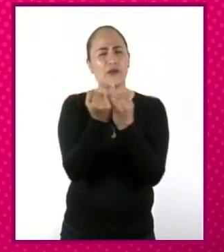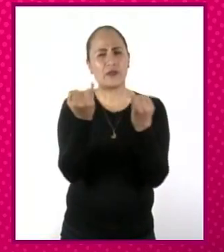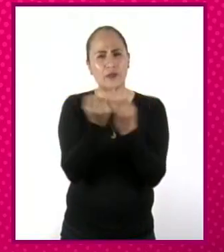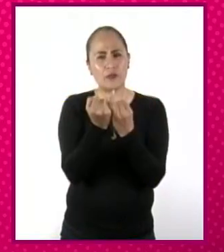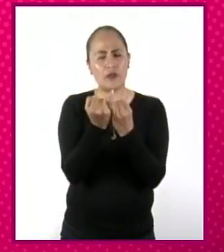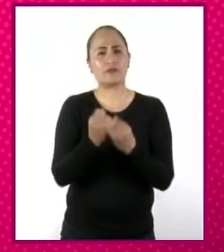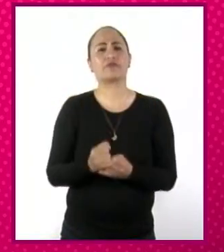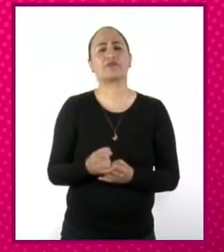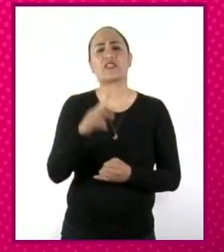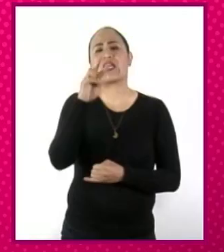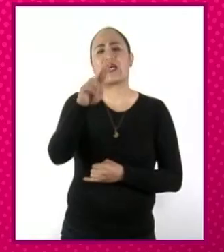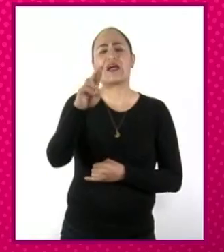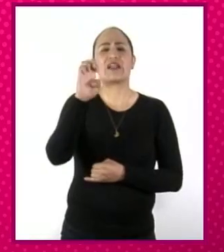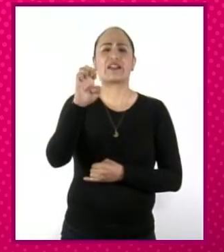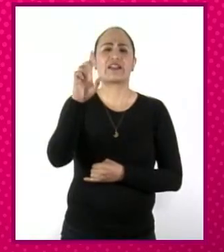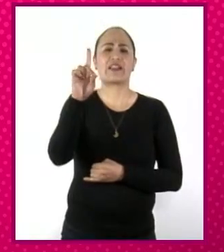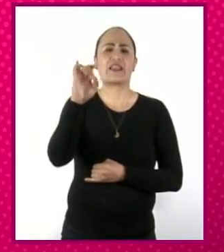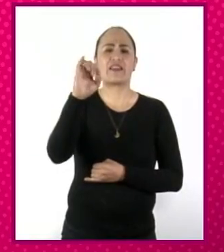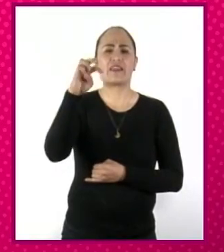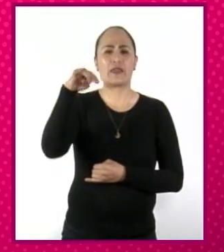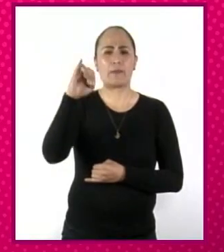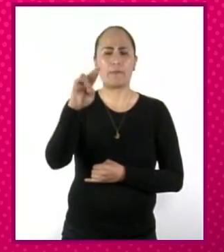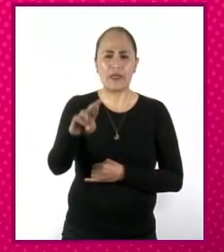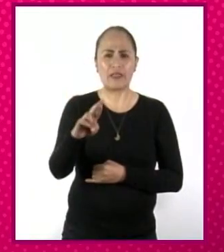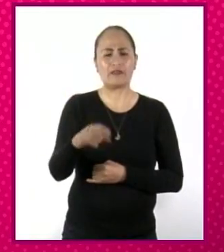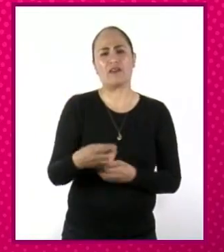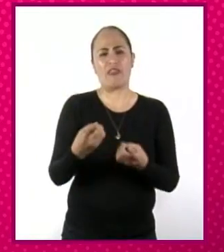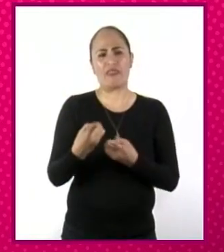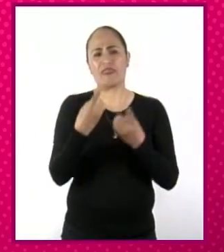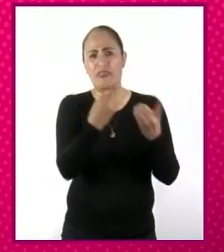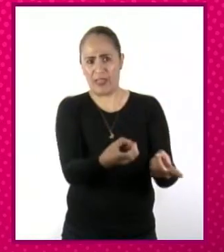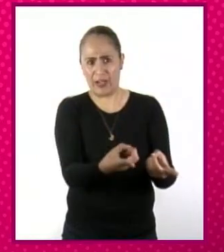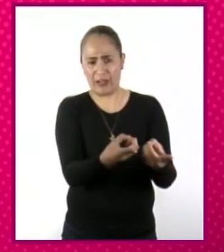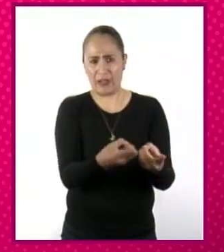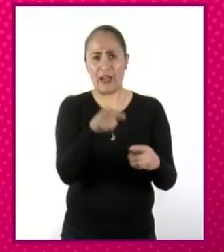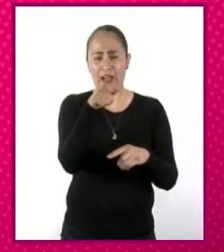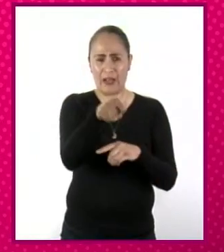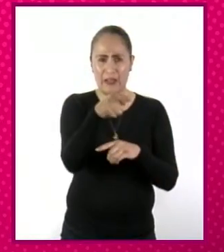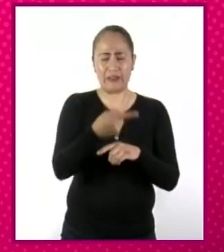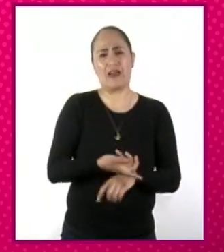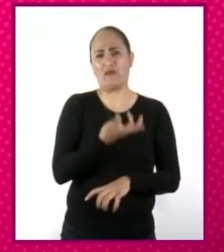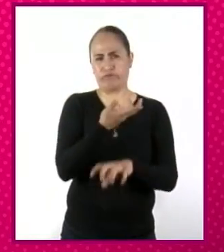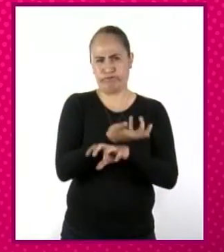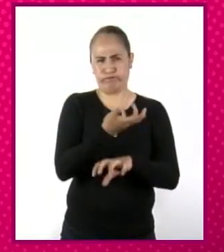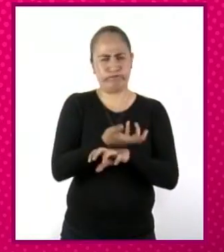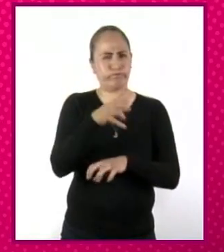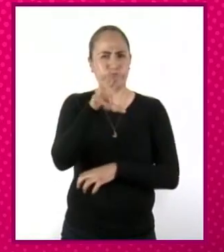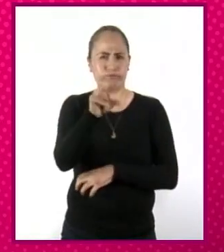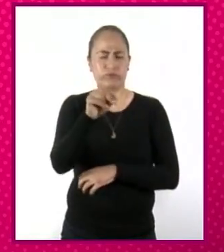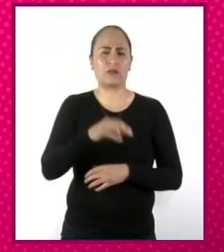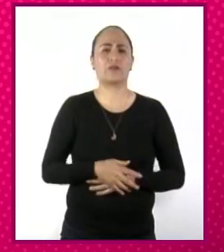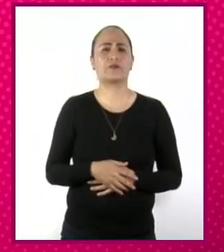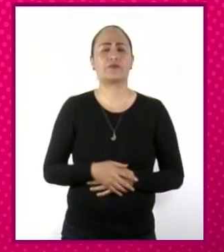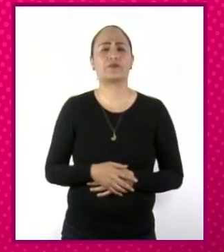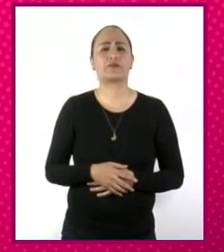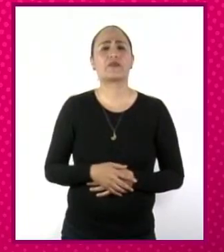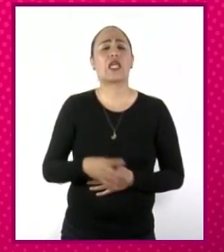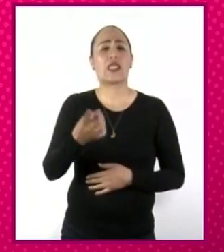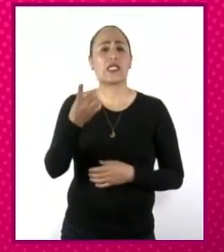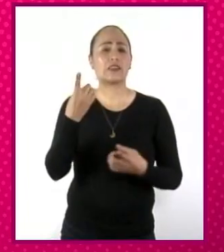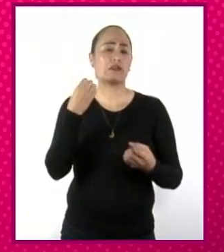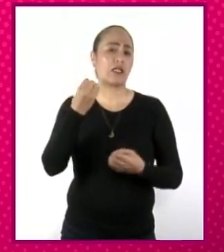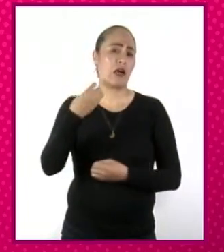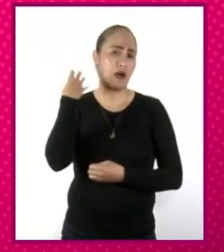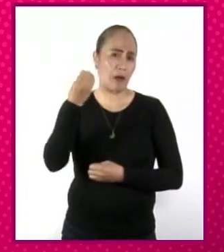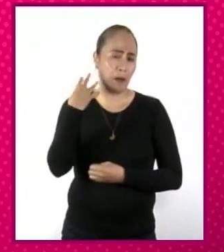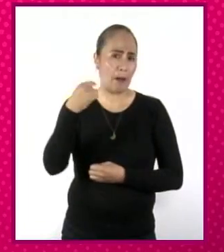redimir, y esa es la palabra que se usa, estos territorios para incorporarlos a las instituciones legítimas. De hecho, el discurso que califica la forma en que